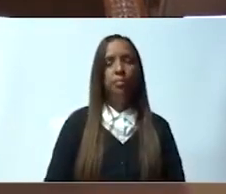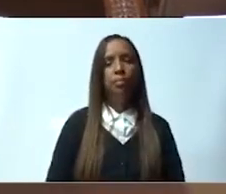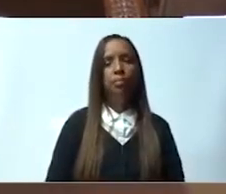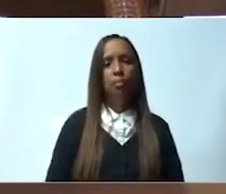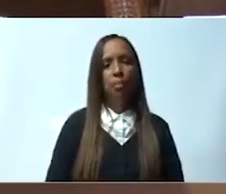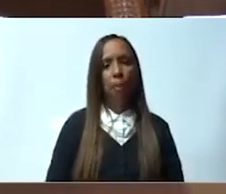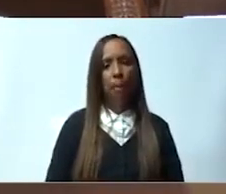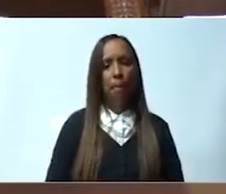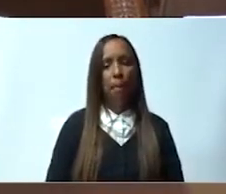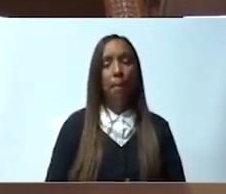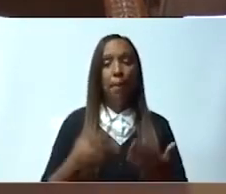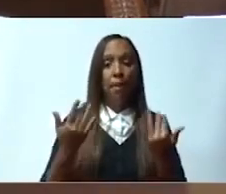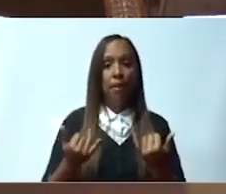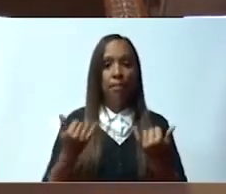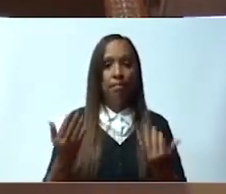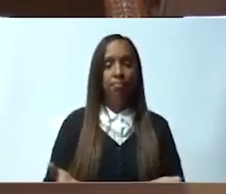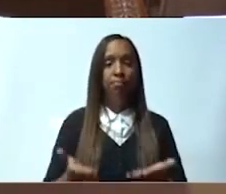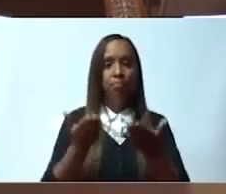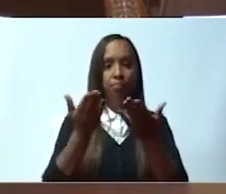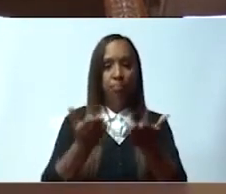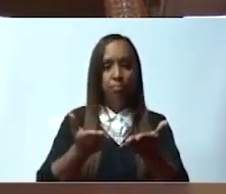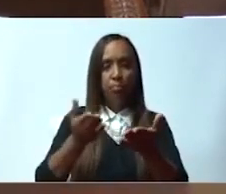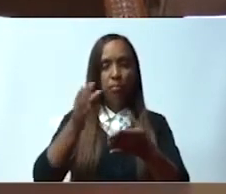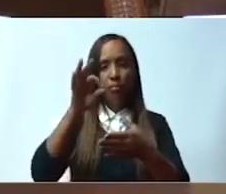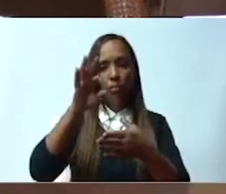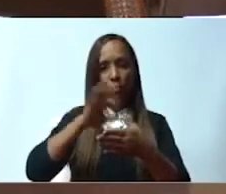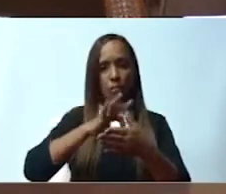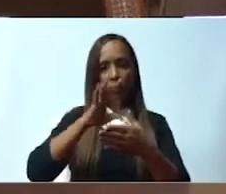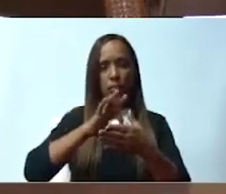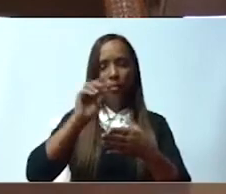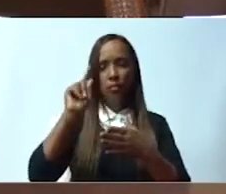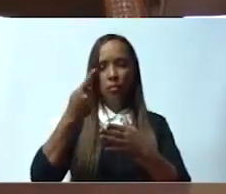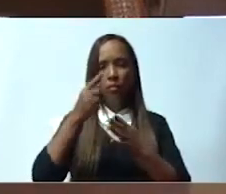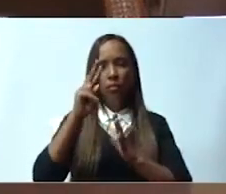votación el informe en primera lectura.